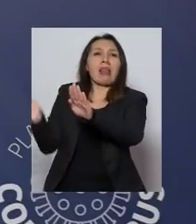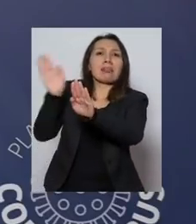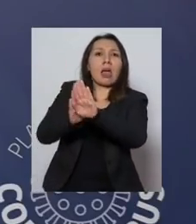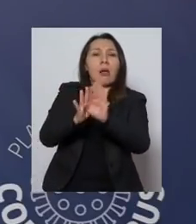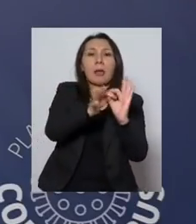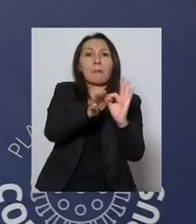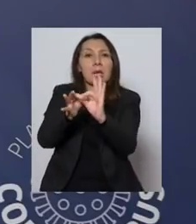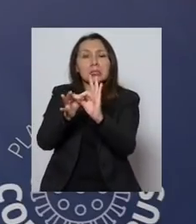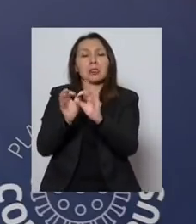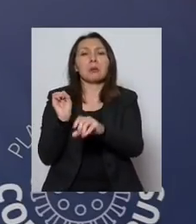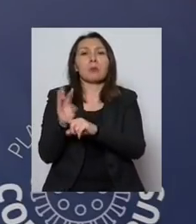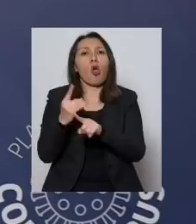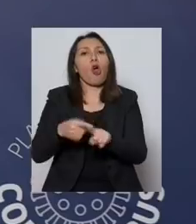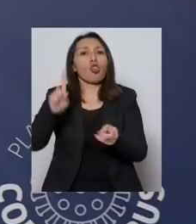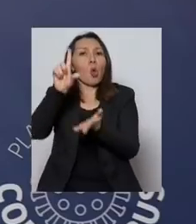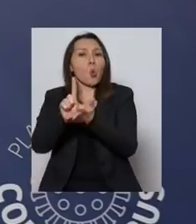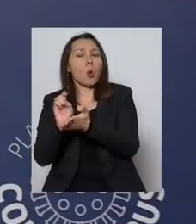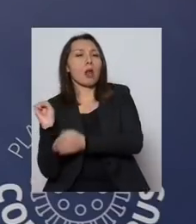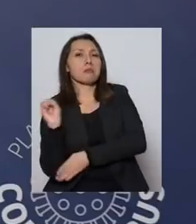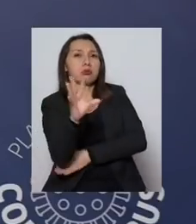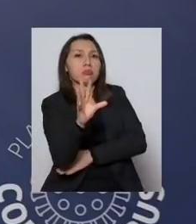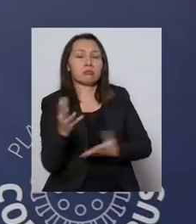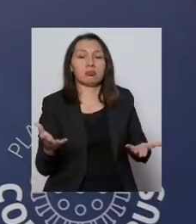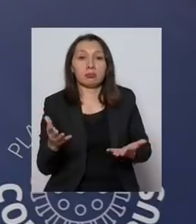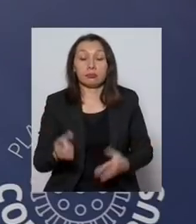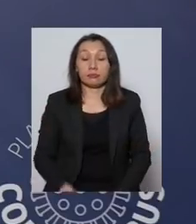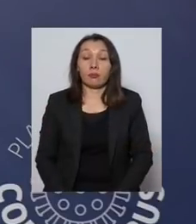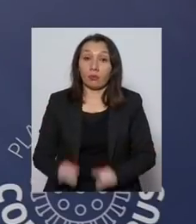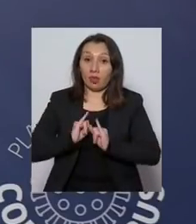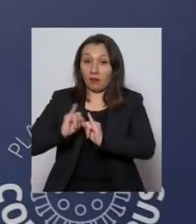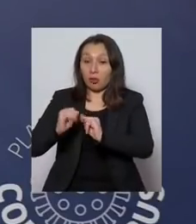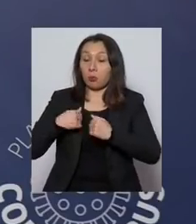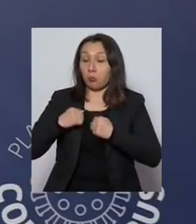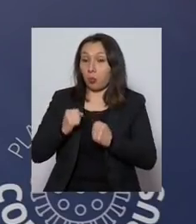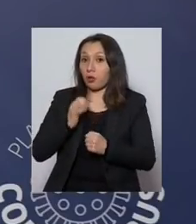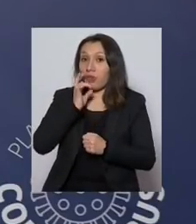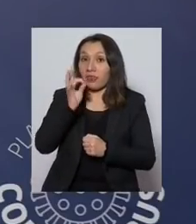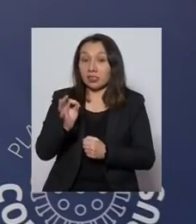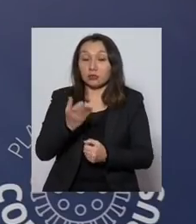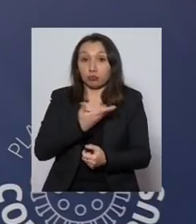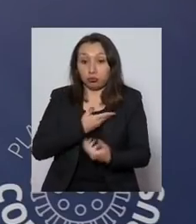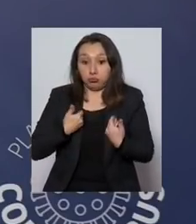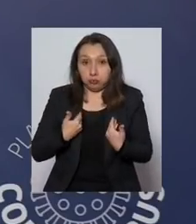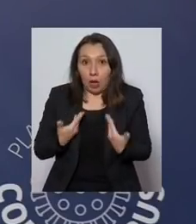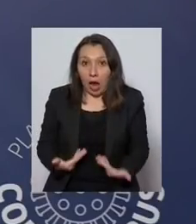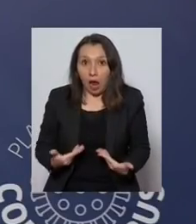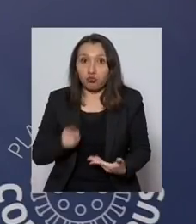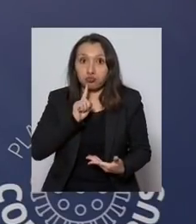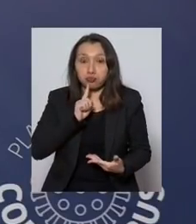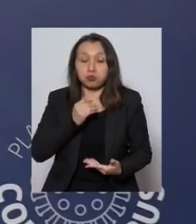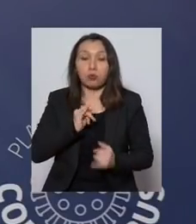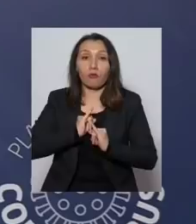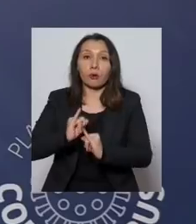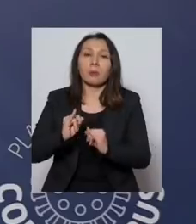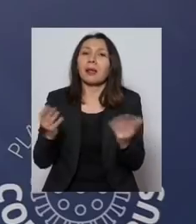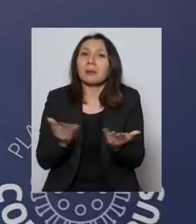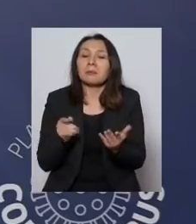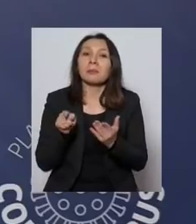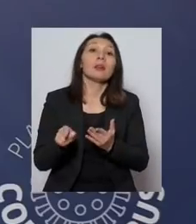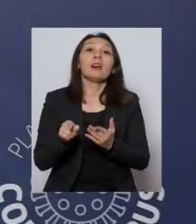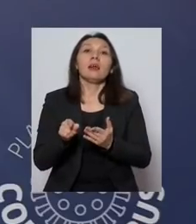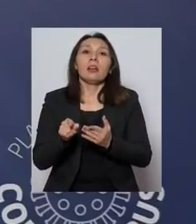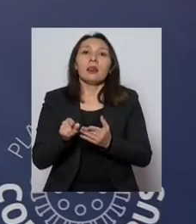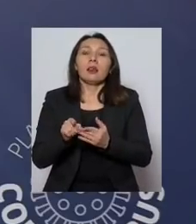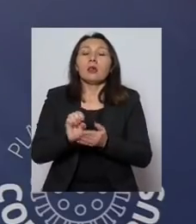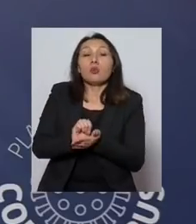un mensaje que se proyectaba desde otro lugar? La información que le puedo señalar, que es la que tengo yo en este momento, es que se